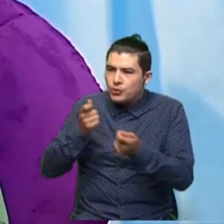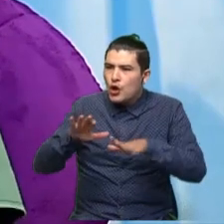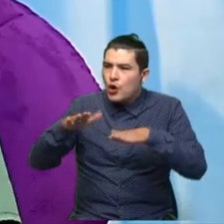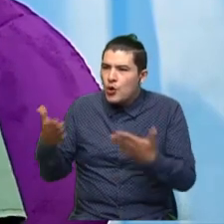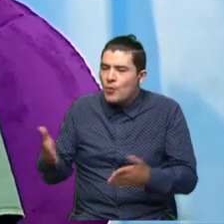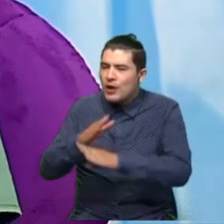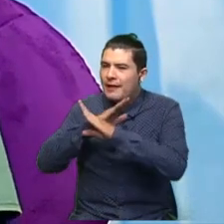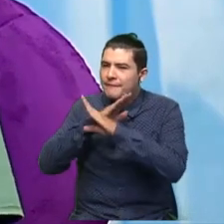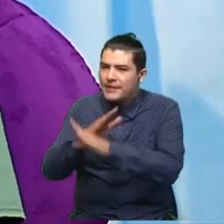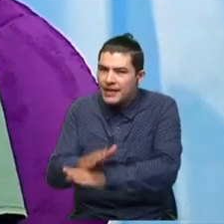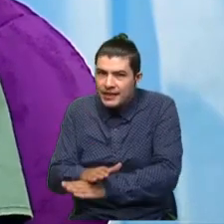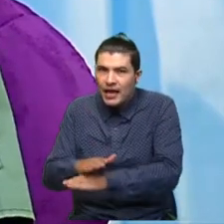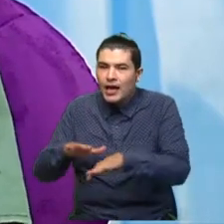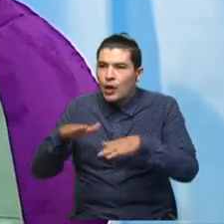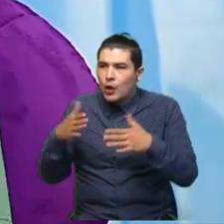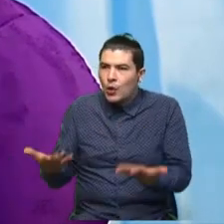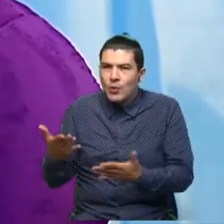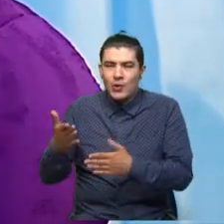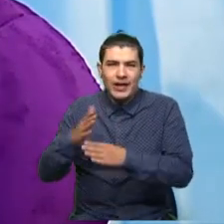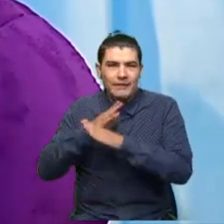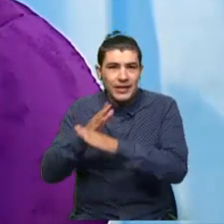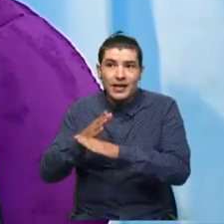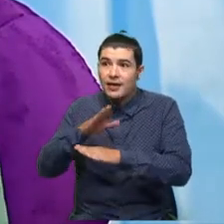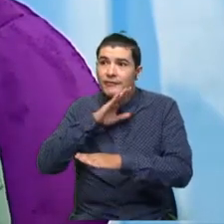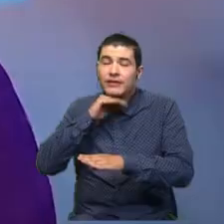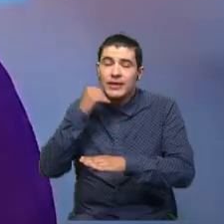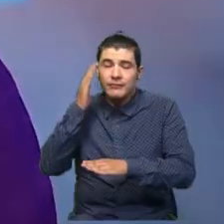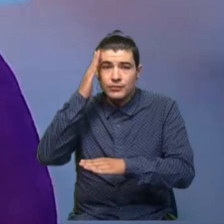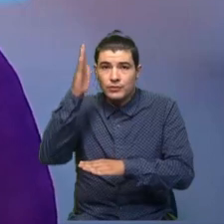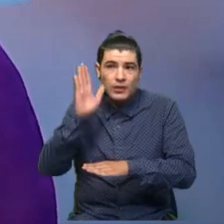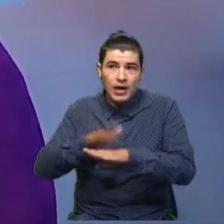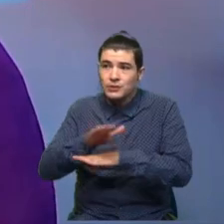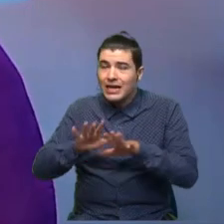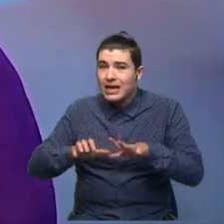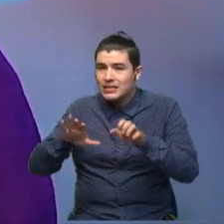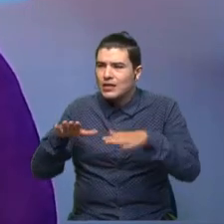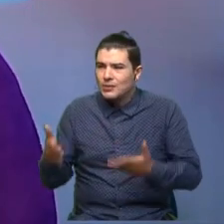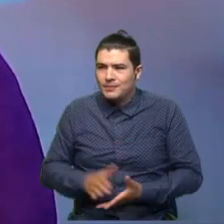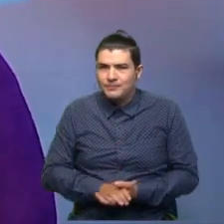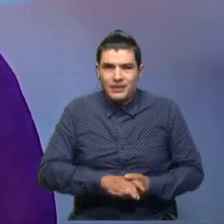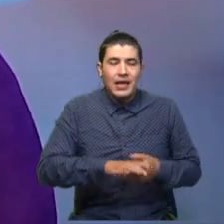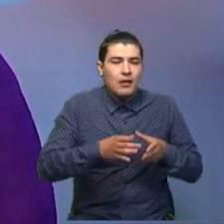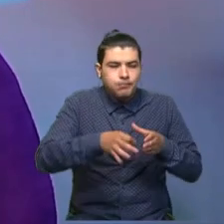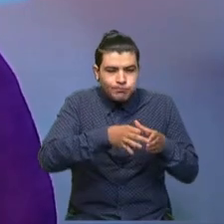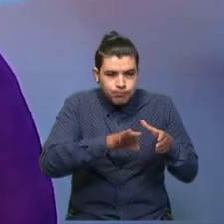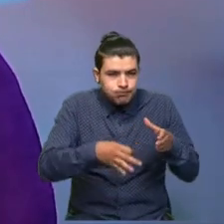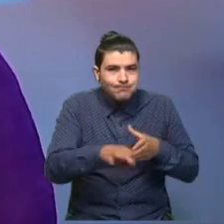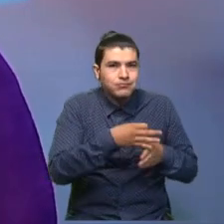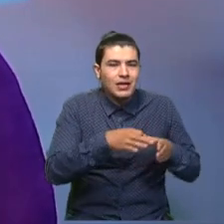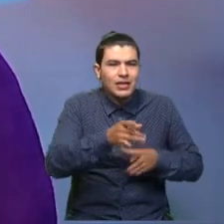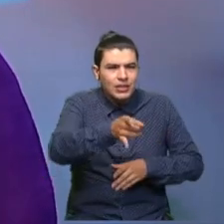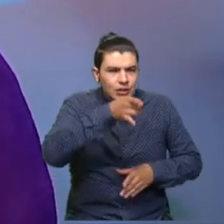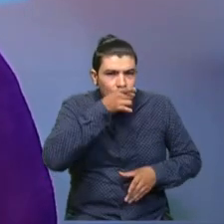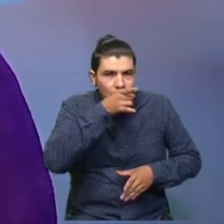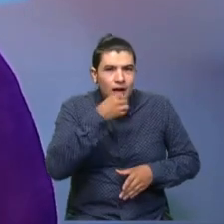principales complicaciones que hoy en nuestro capítulo hablamos de ellas. Bueno, principalmente la infección por Helicobacter pylori es una